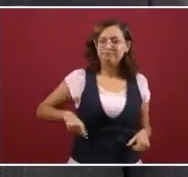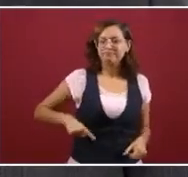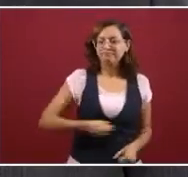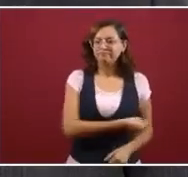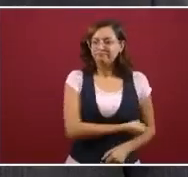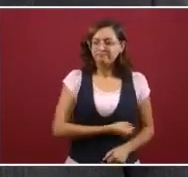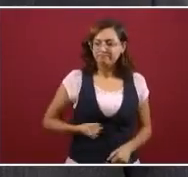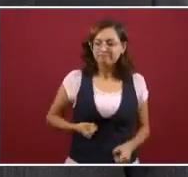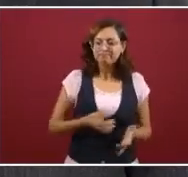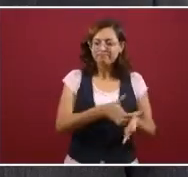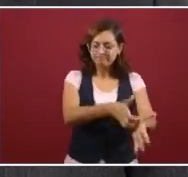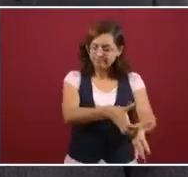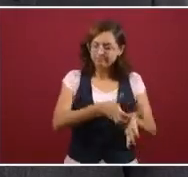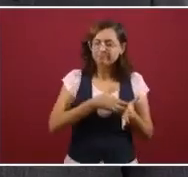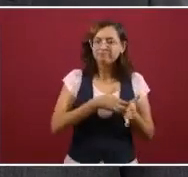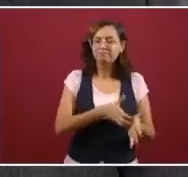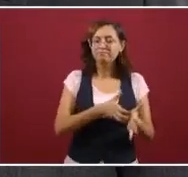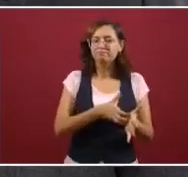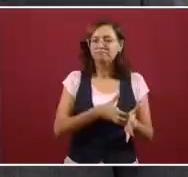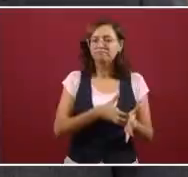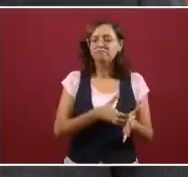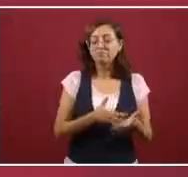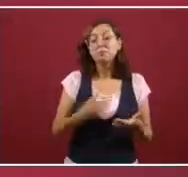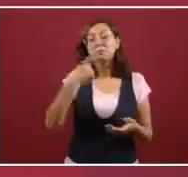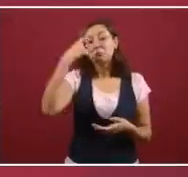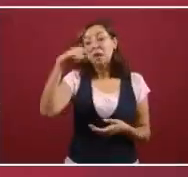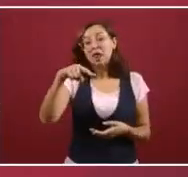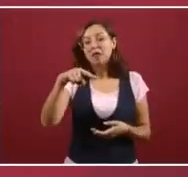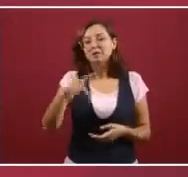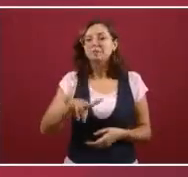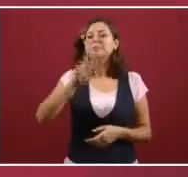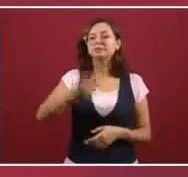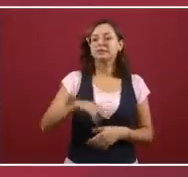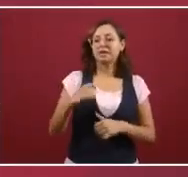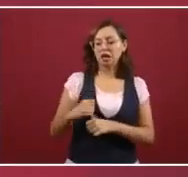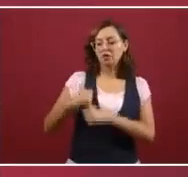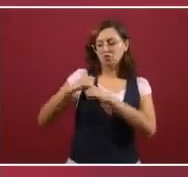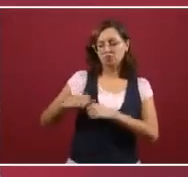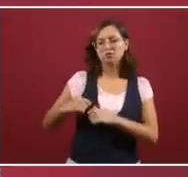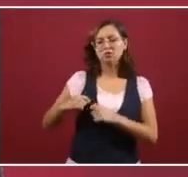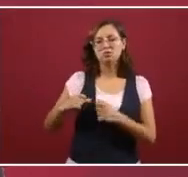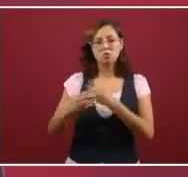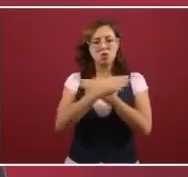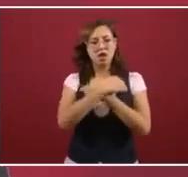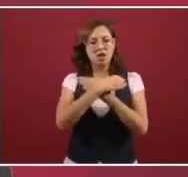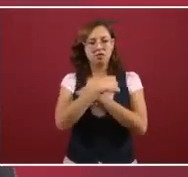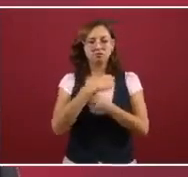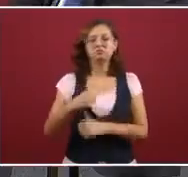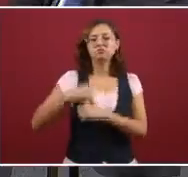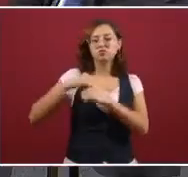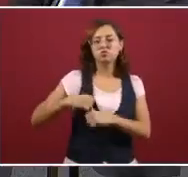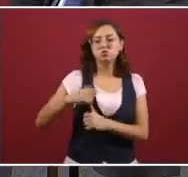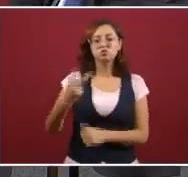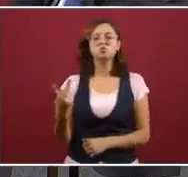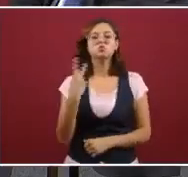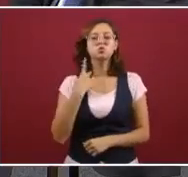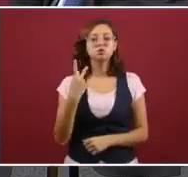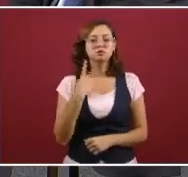autoridad moral y se tenga autoridad política. Si el gobierno administra